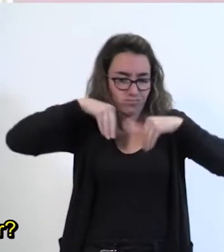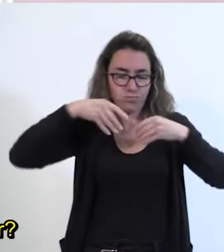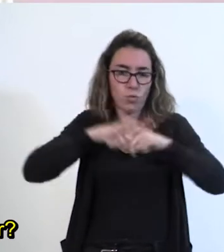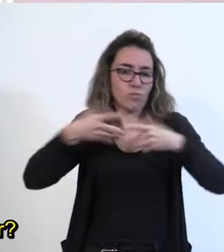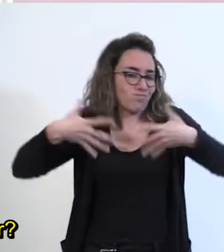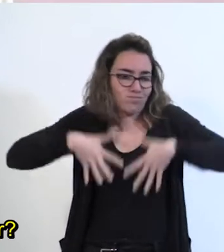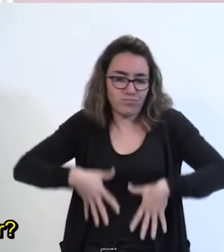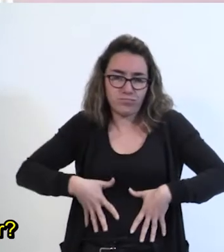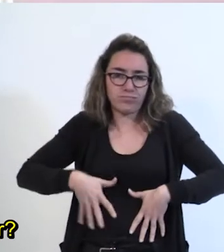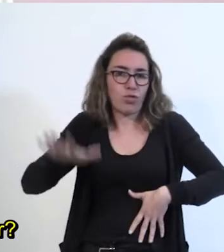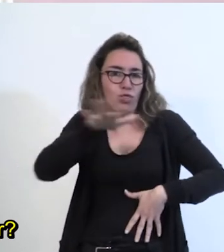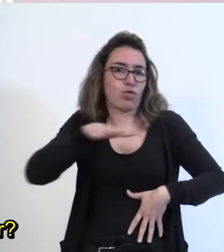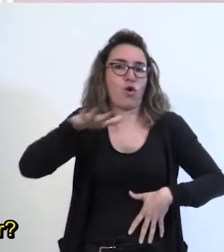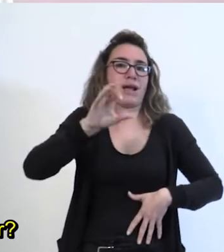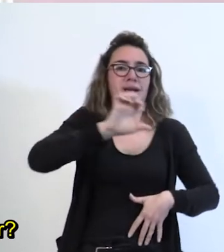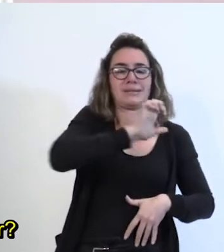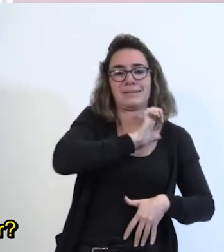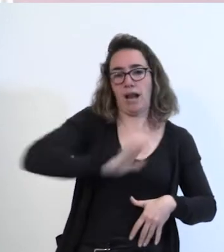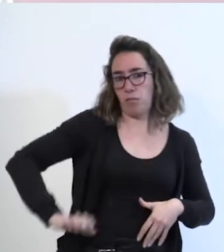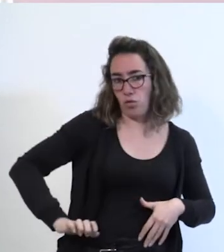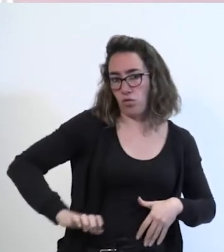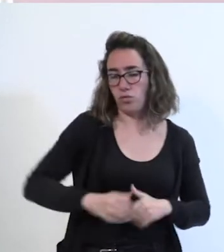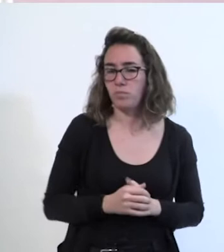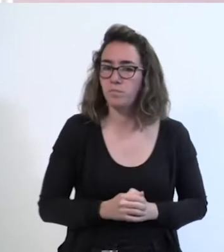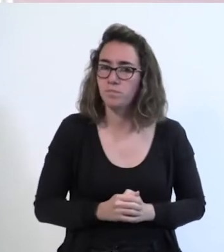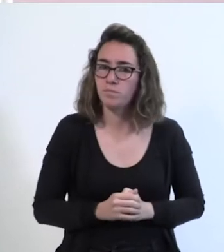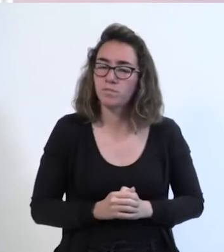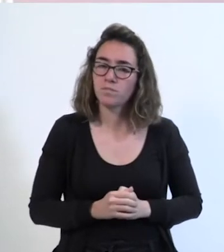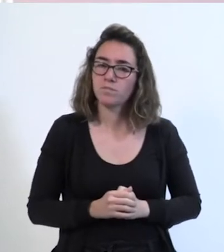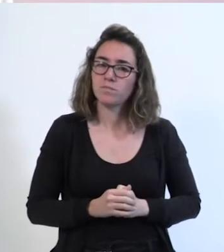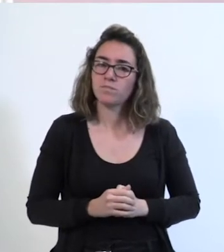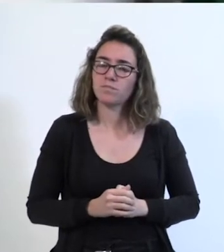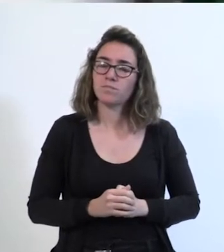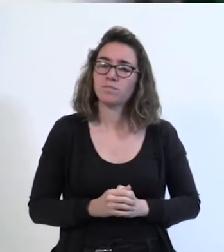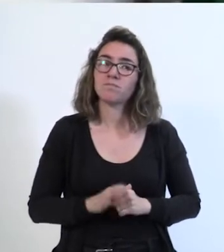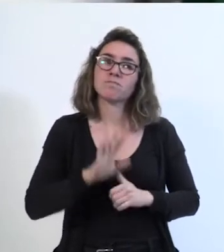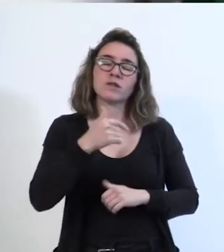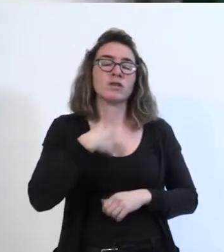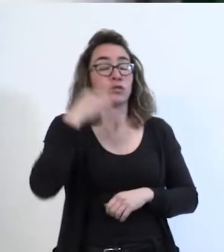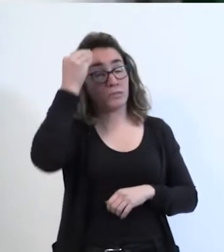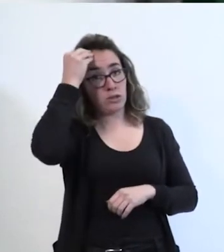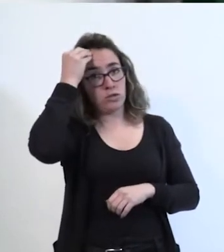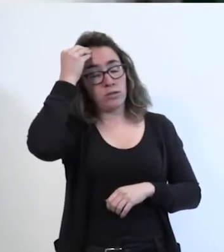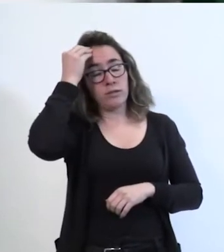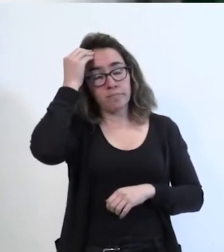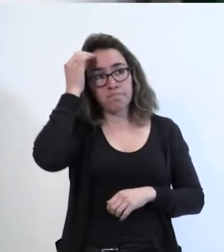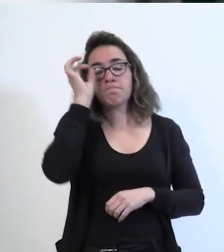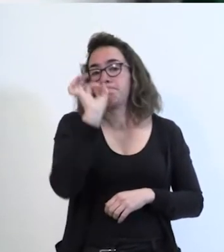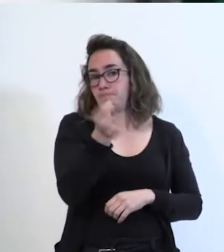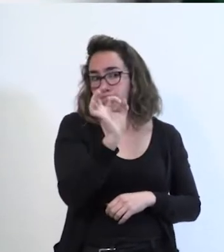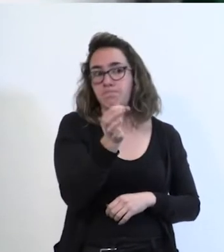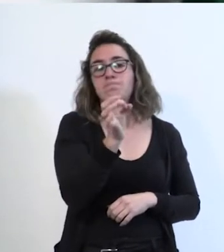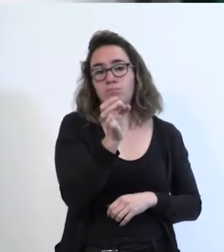propia sociedad en algunos lugares de El Salvador? Mira, yo creo que en efecto